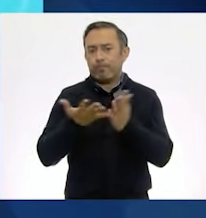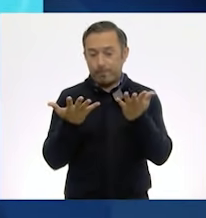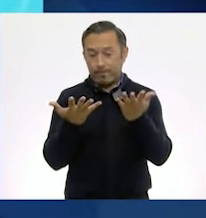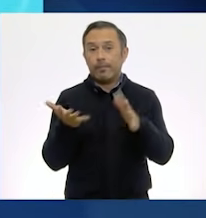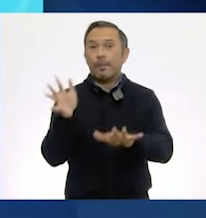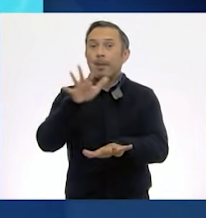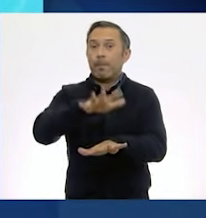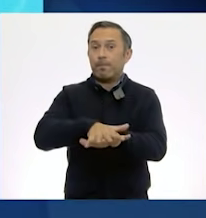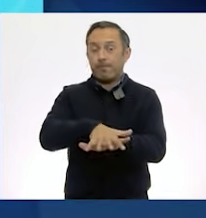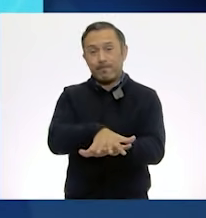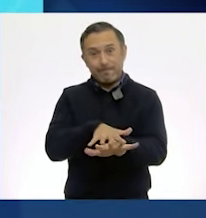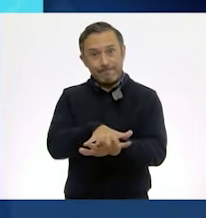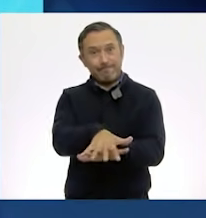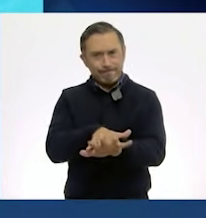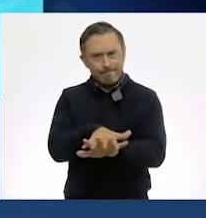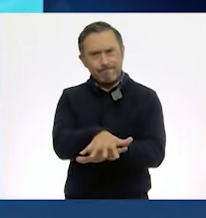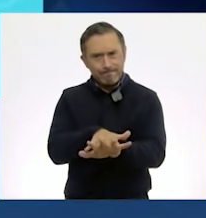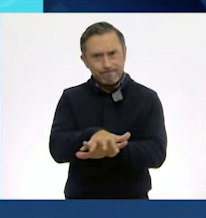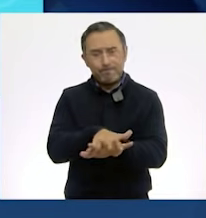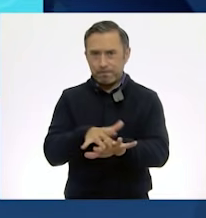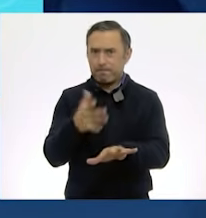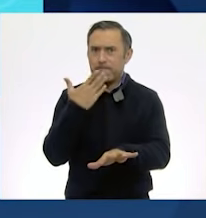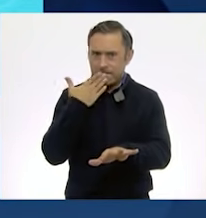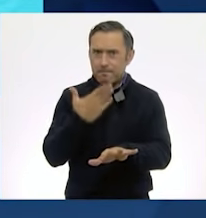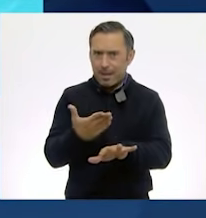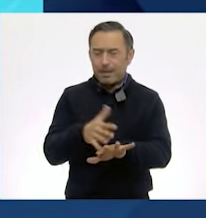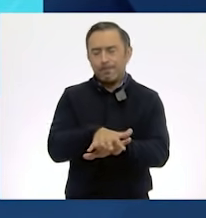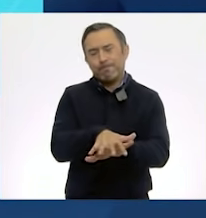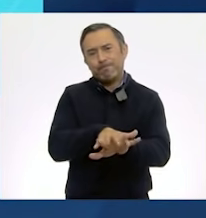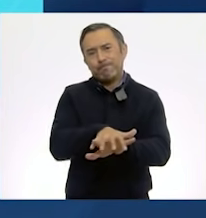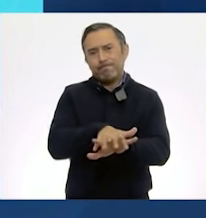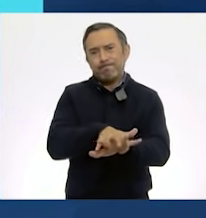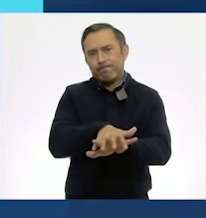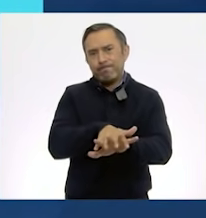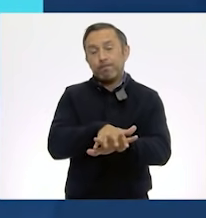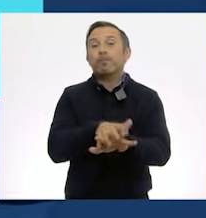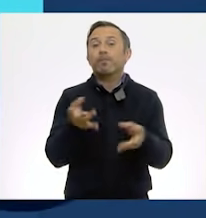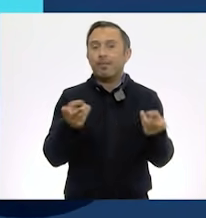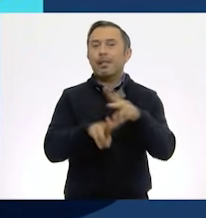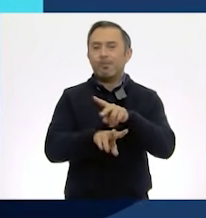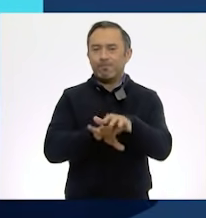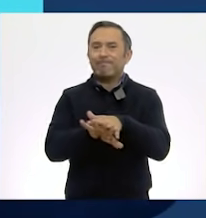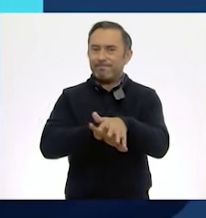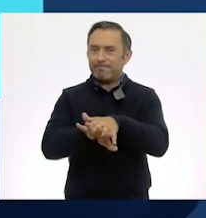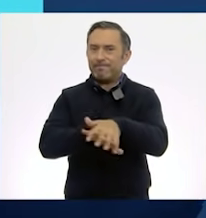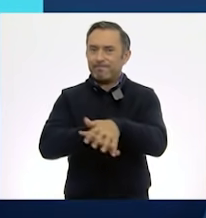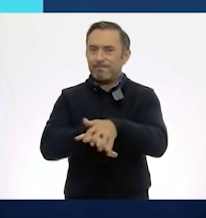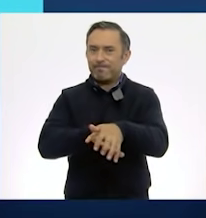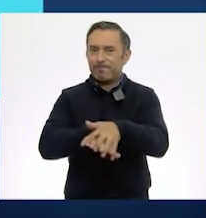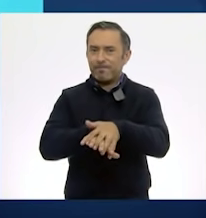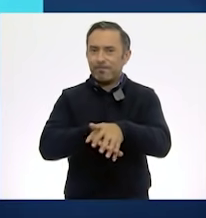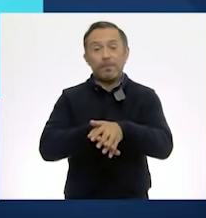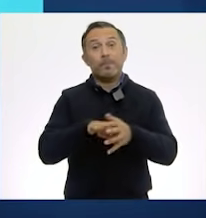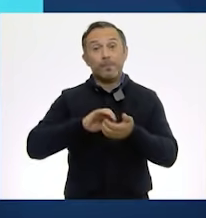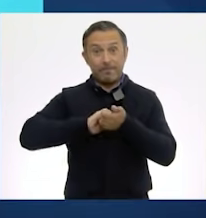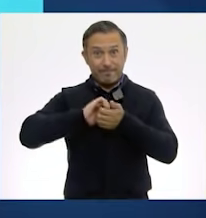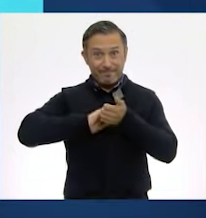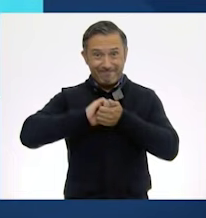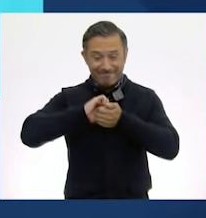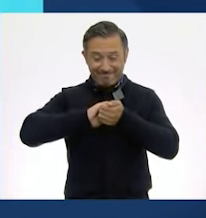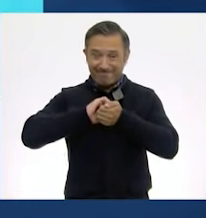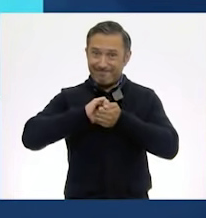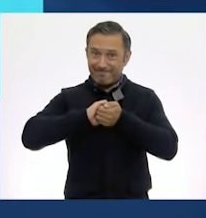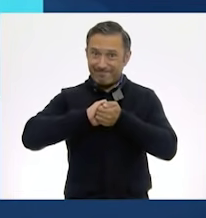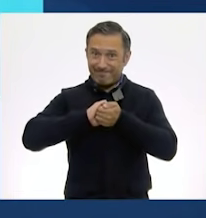la palma de una de tus manos contra el dorso de la otra, entrelazando los dedos. Repite lo mismo con la otra mano. Frota los